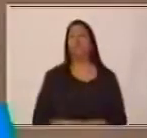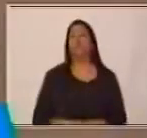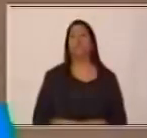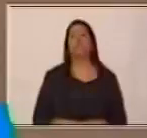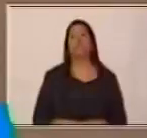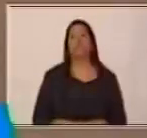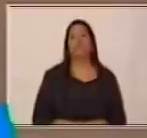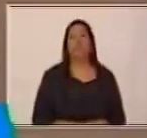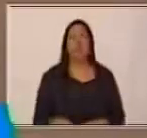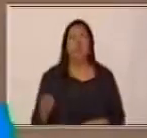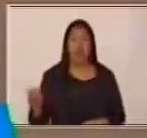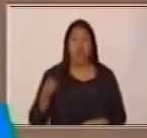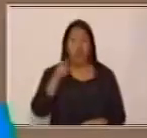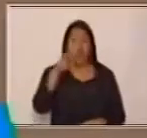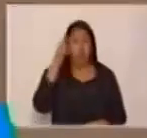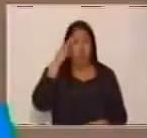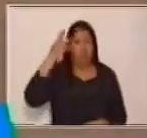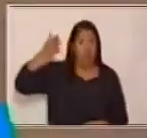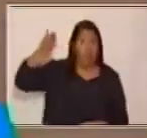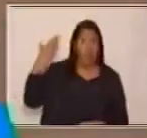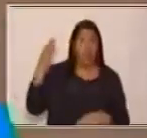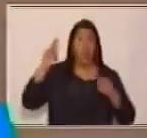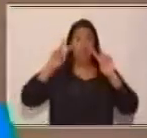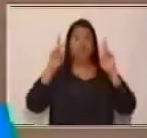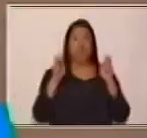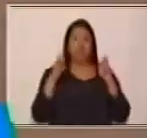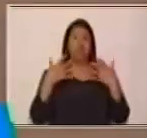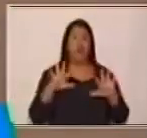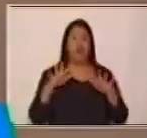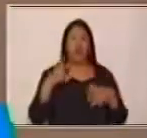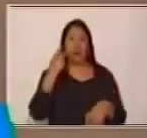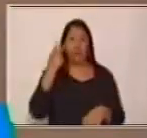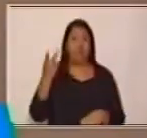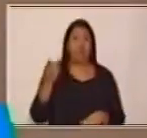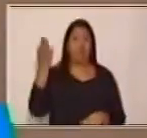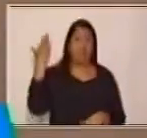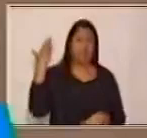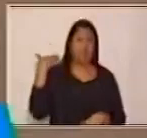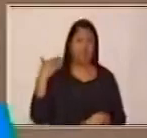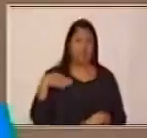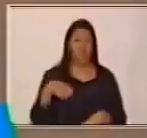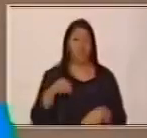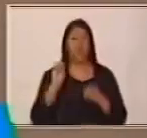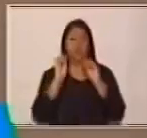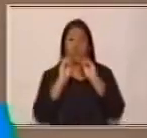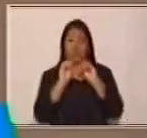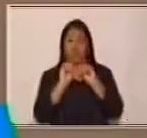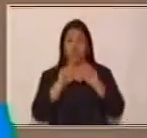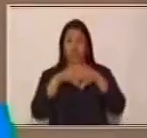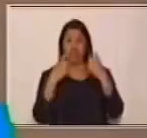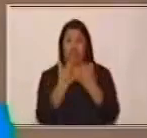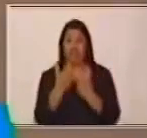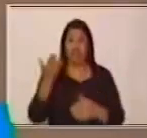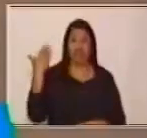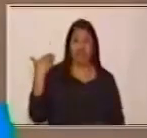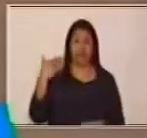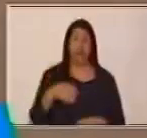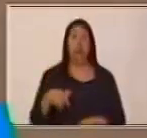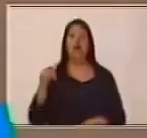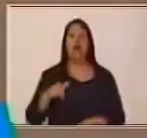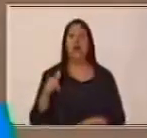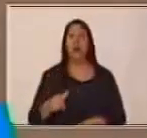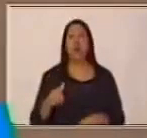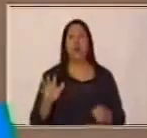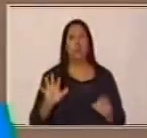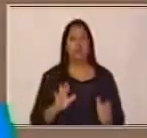Entonces, esto es para refrescar el tema que vimos la sesión anterior. Y ahora vamos de lleno con las figuras